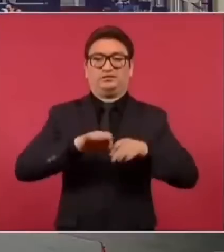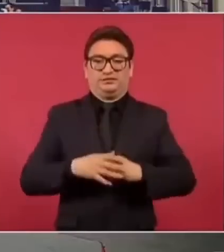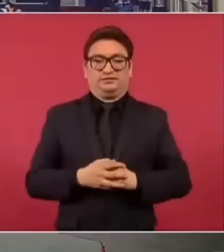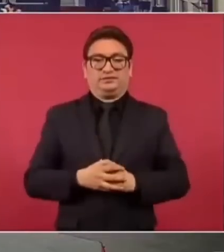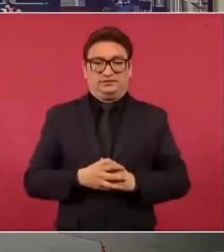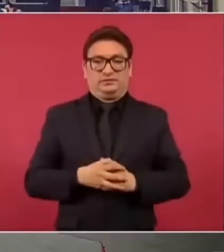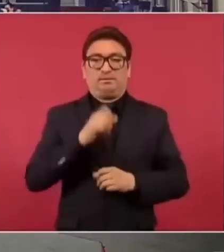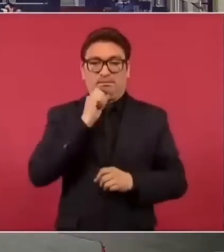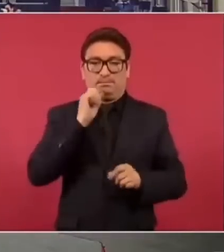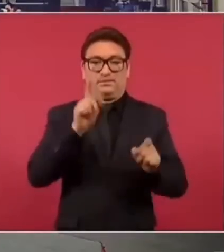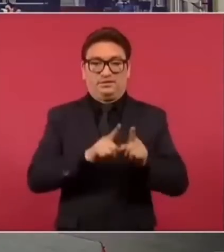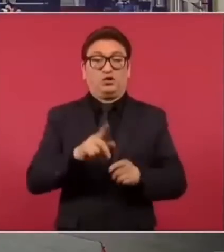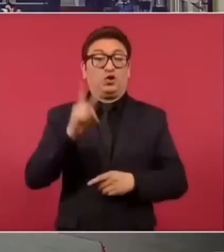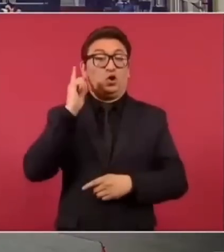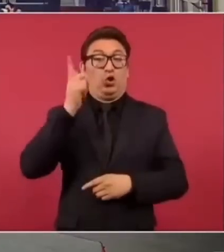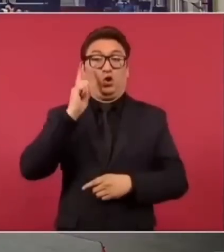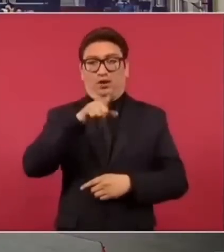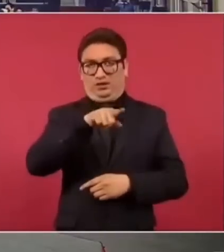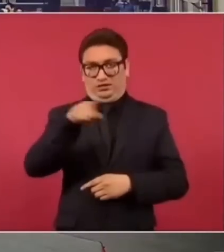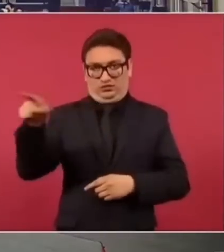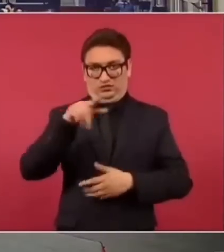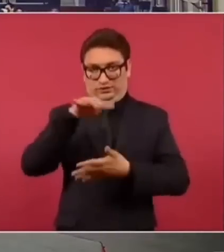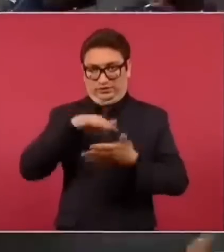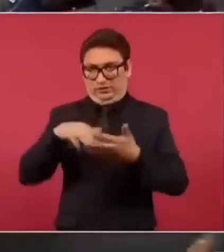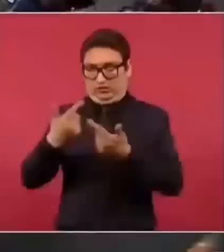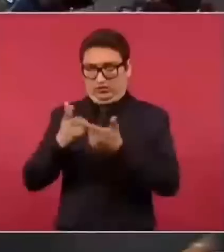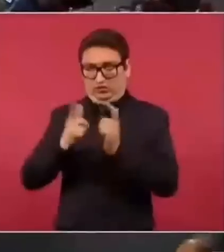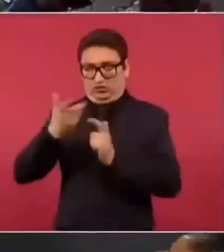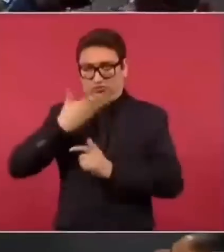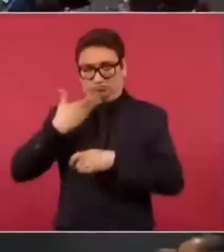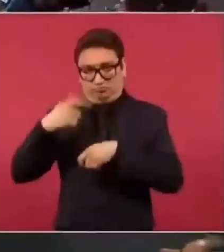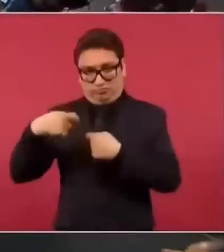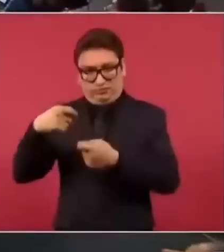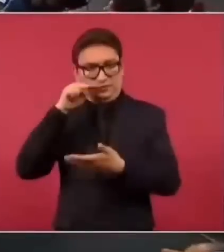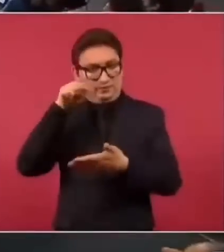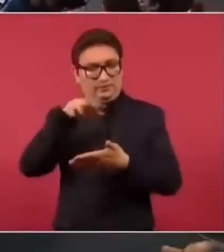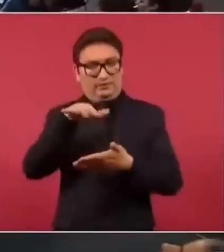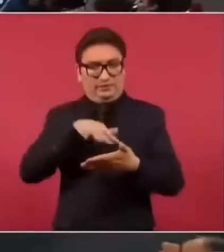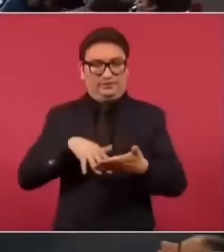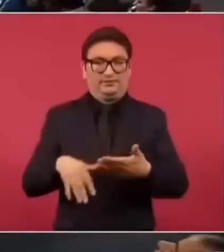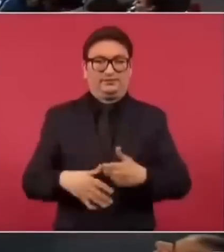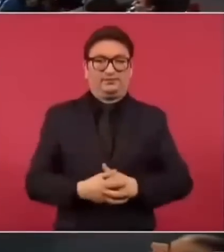Que también, ojalá y la lean los conservadores.